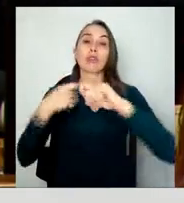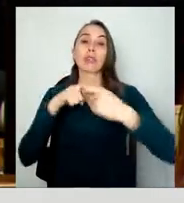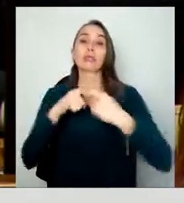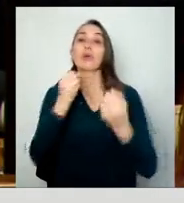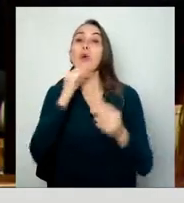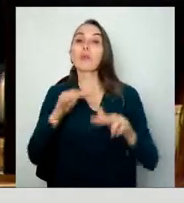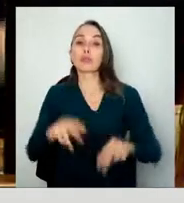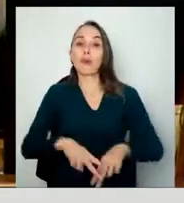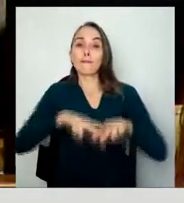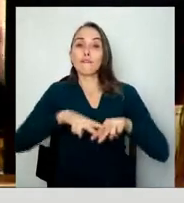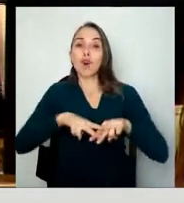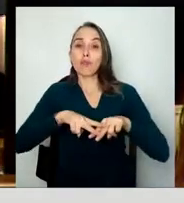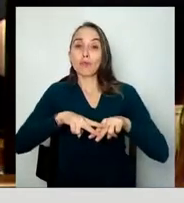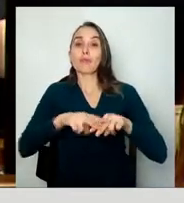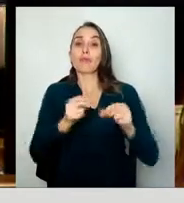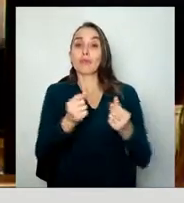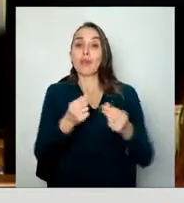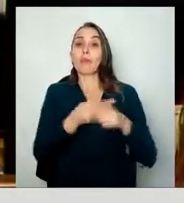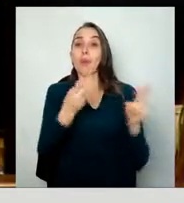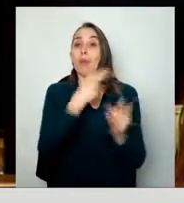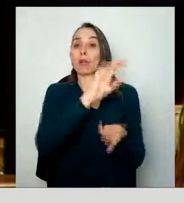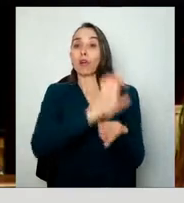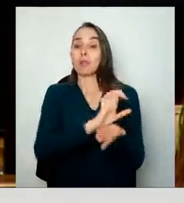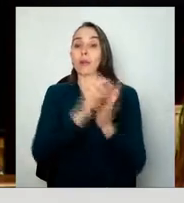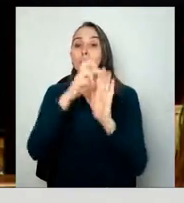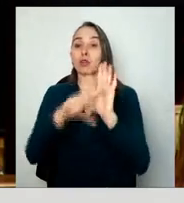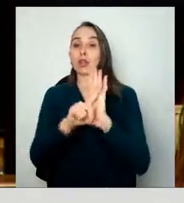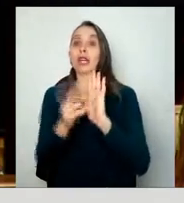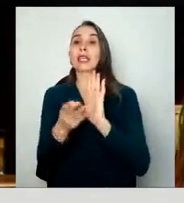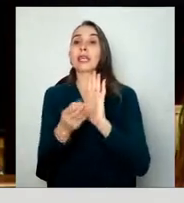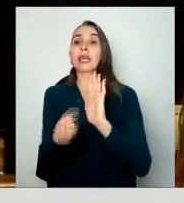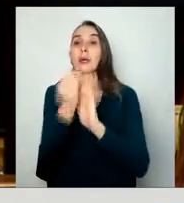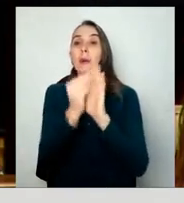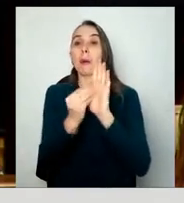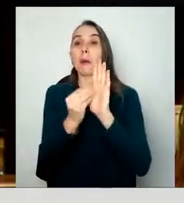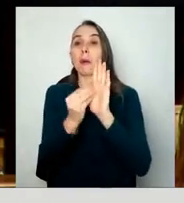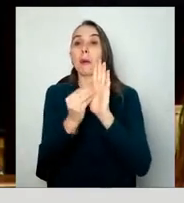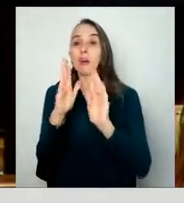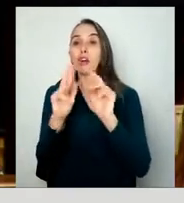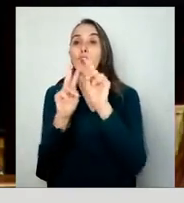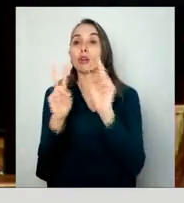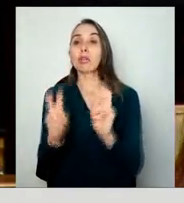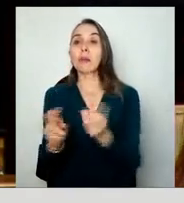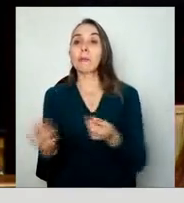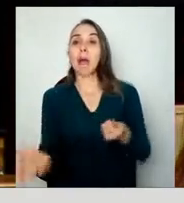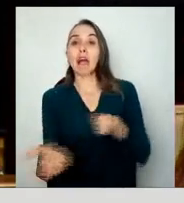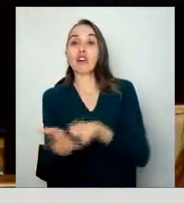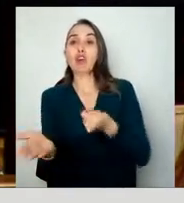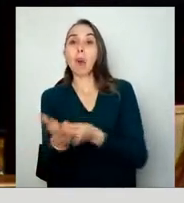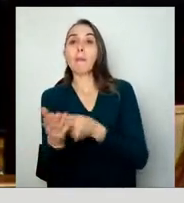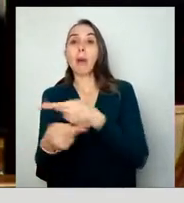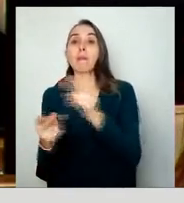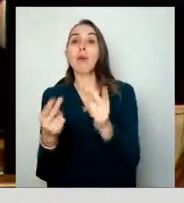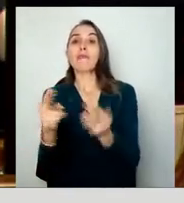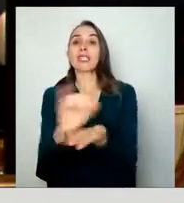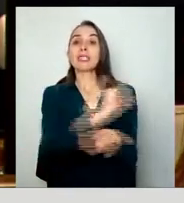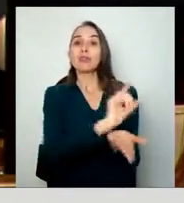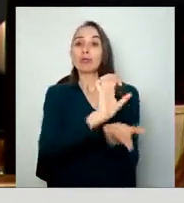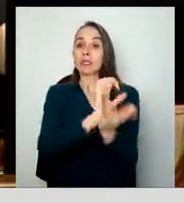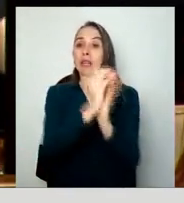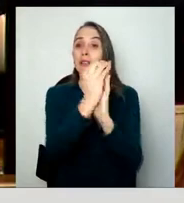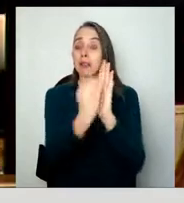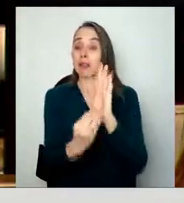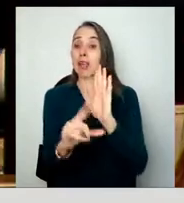públicos el proyecto que estamos discutiendo lo que hace es perfeccionar lo relativo a las compras públicas que está regulado en la ley de